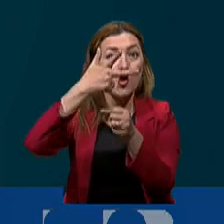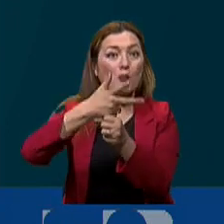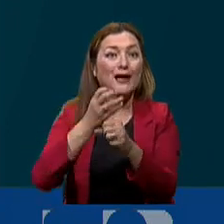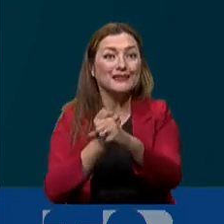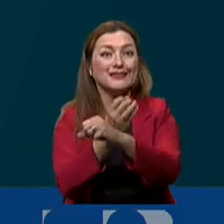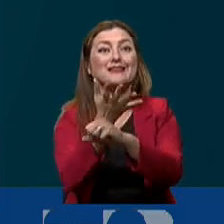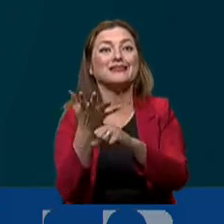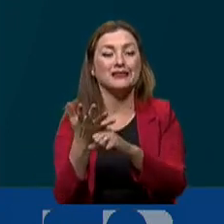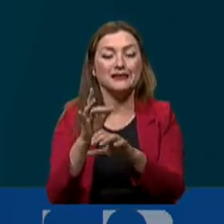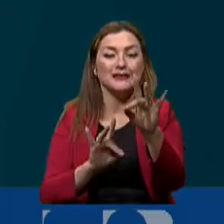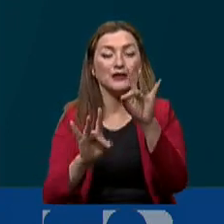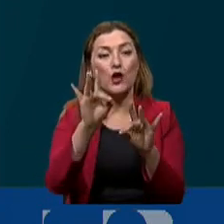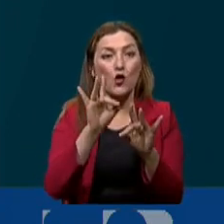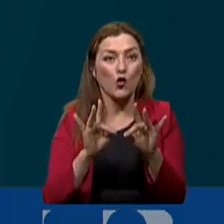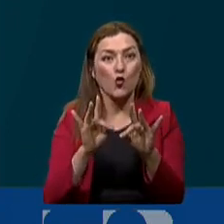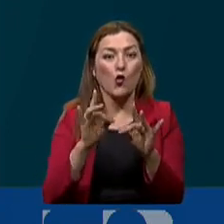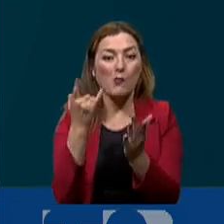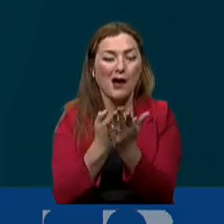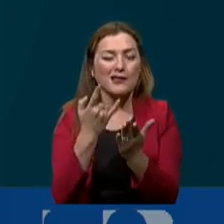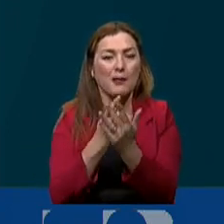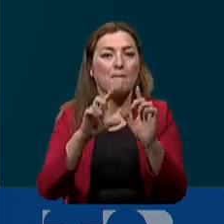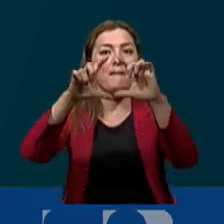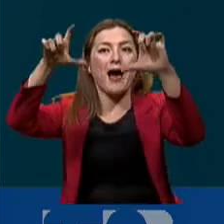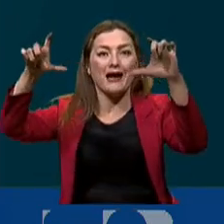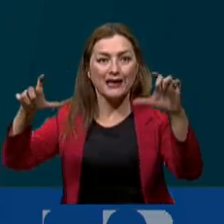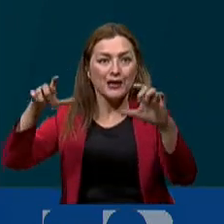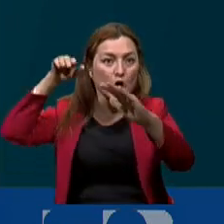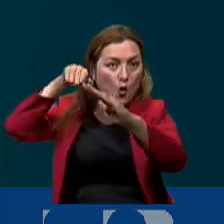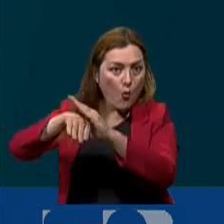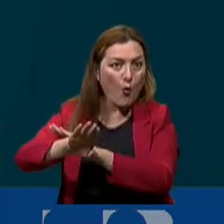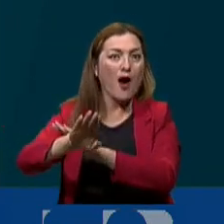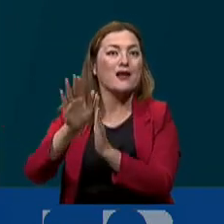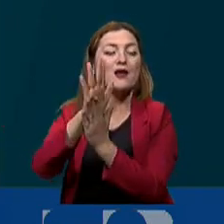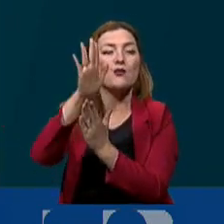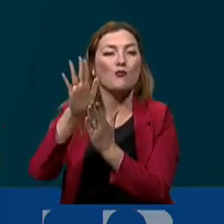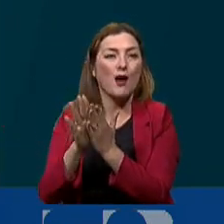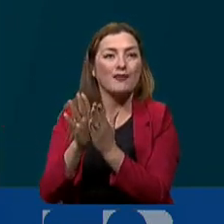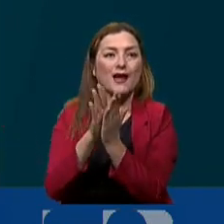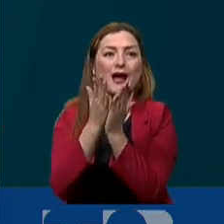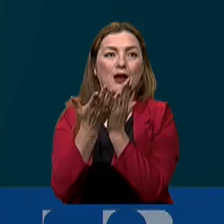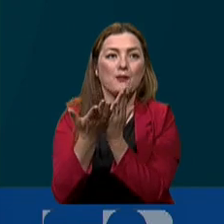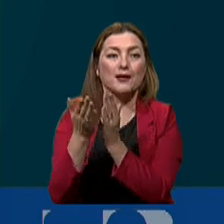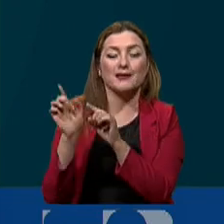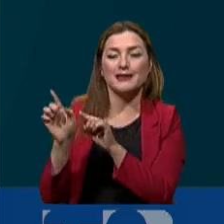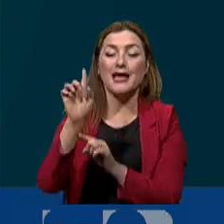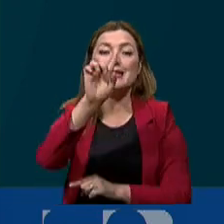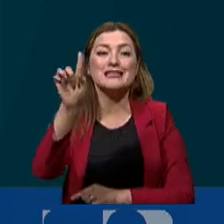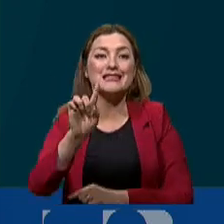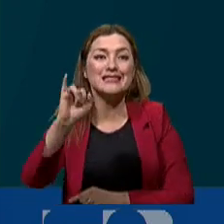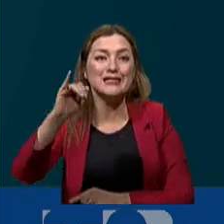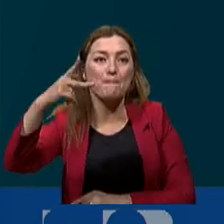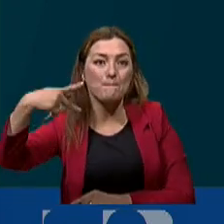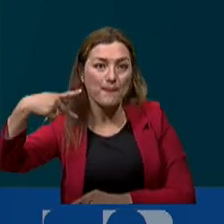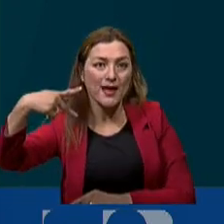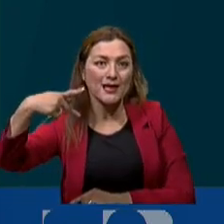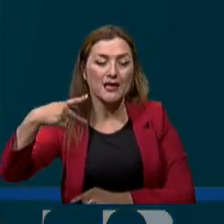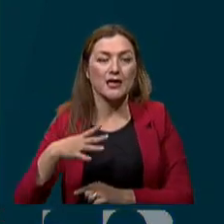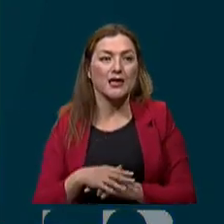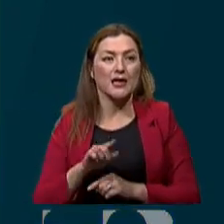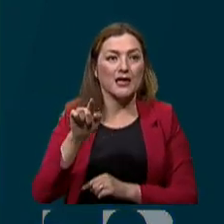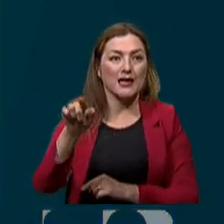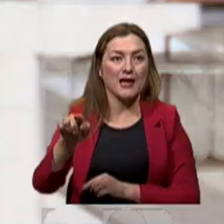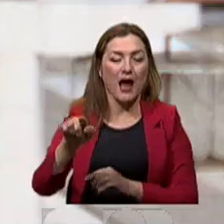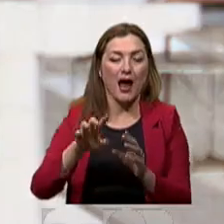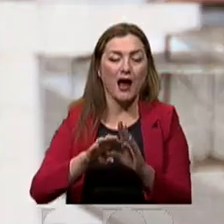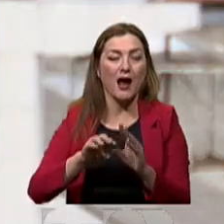Te recomendamos escoger el tamaño de descarga más grande y guardar las imágenes en una carpeta zip. Deberás hacer clic en Crear